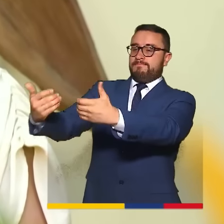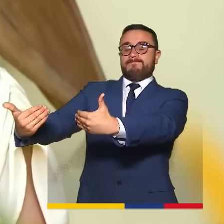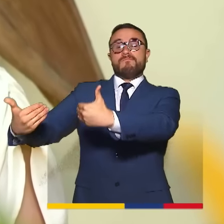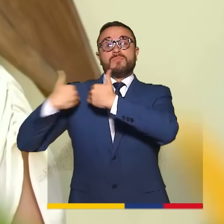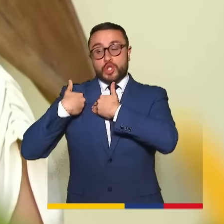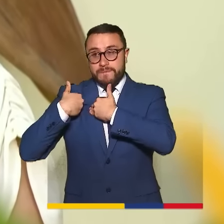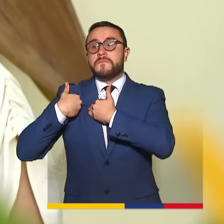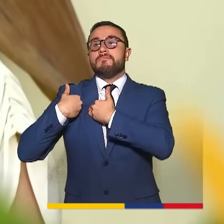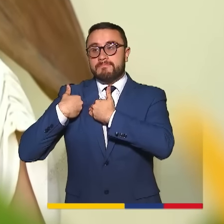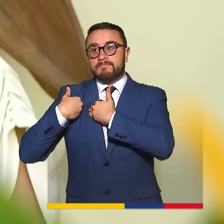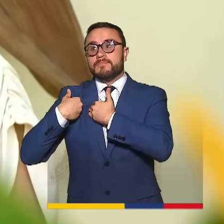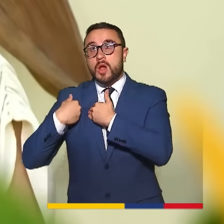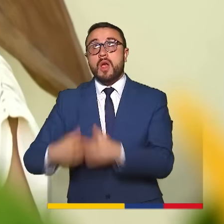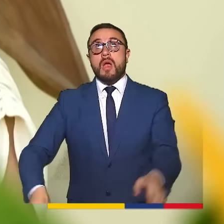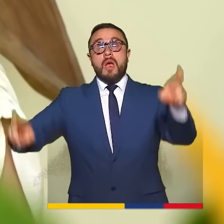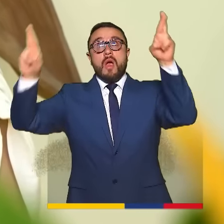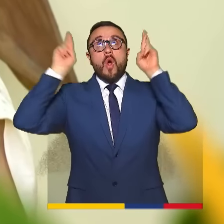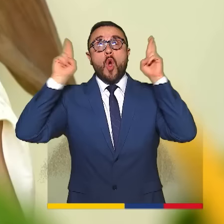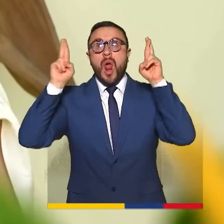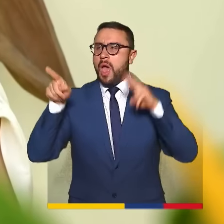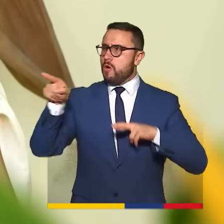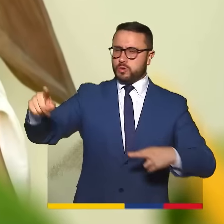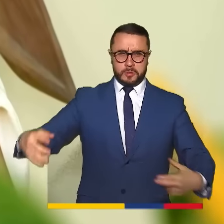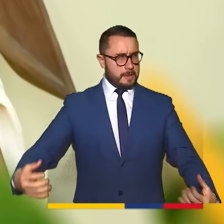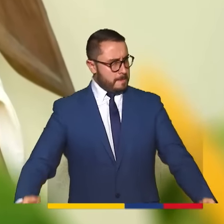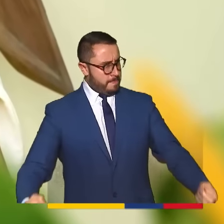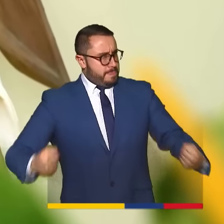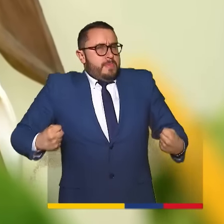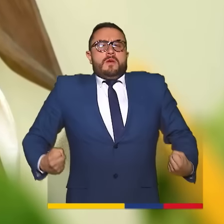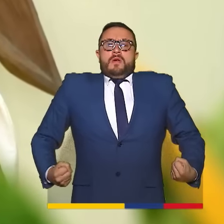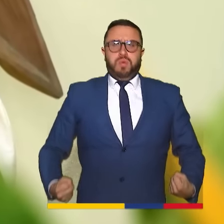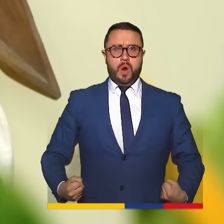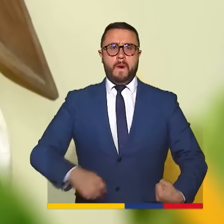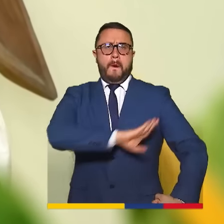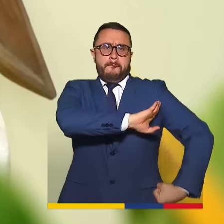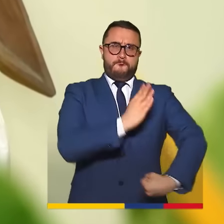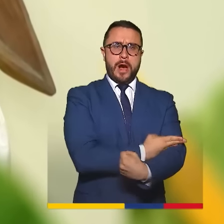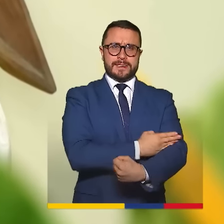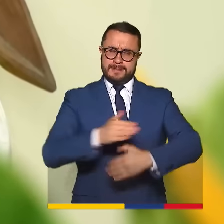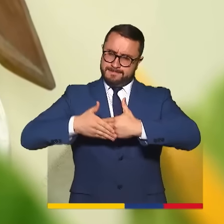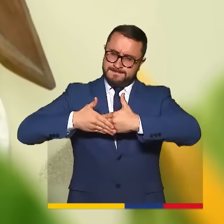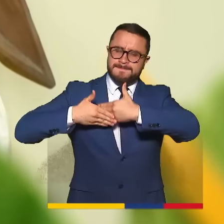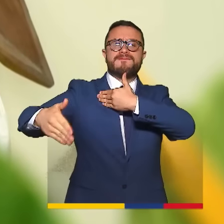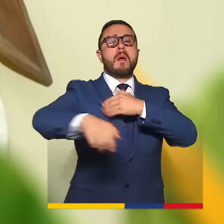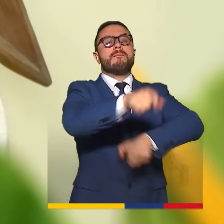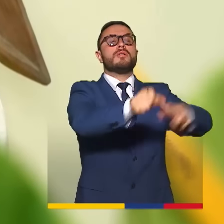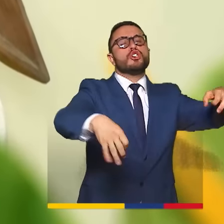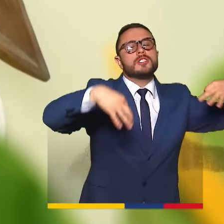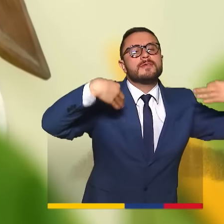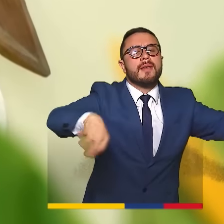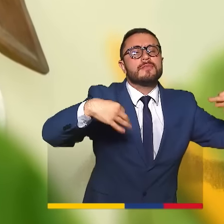lo pueda desencadenar con toda la bravura que se necesita para defender al pueblo de